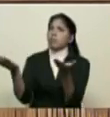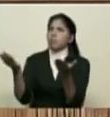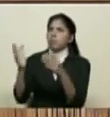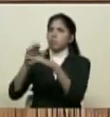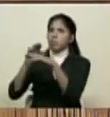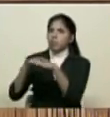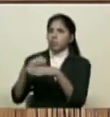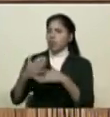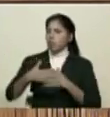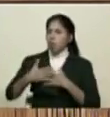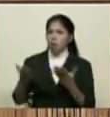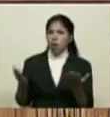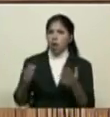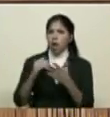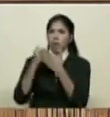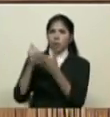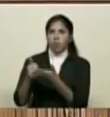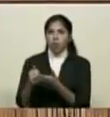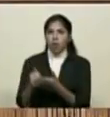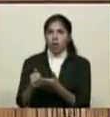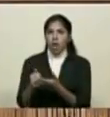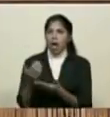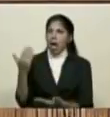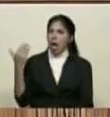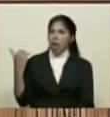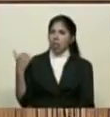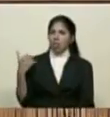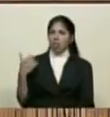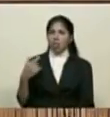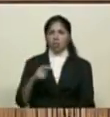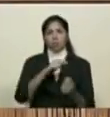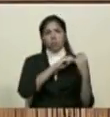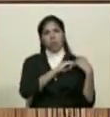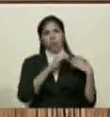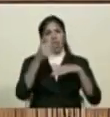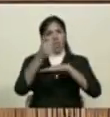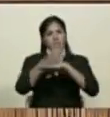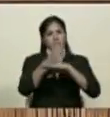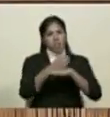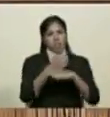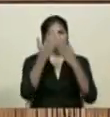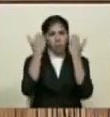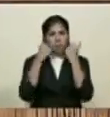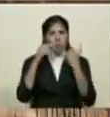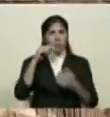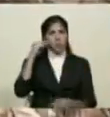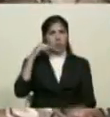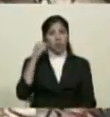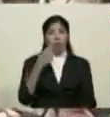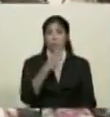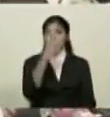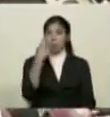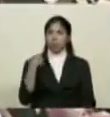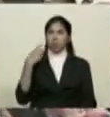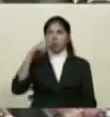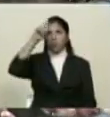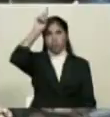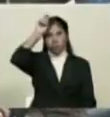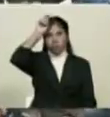presentación cuando estaba la anterior directiva y titular del Ministerio Público? Es una pregunta que habría que hacerse. ¿Por